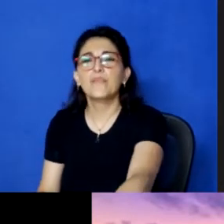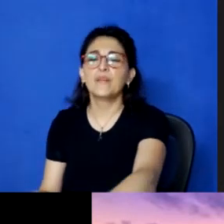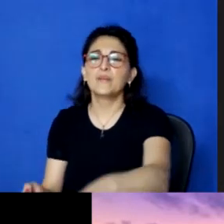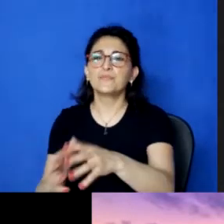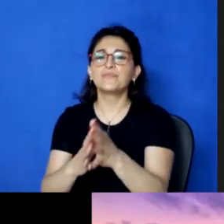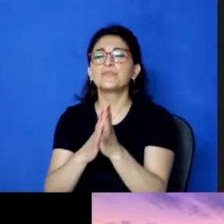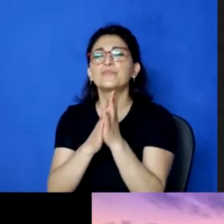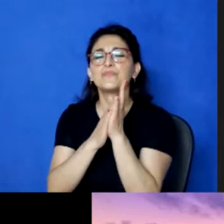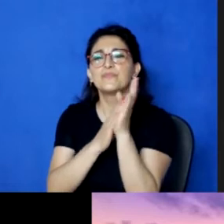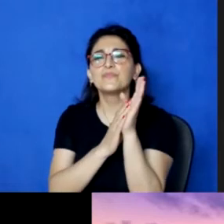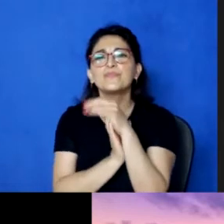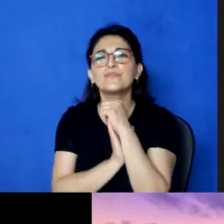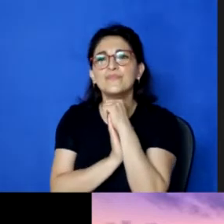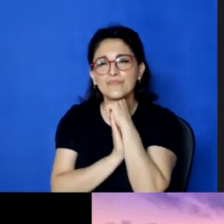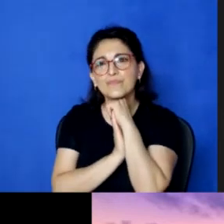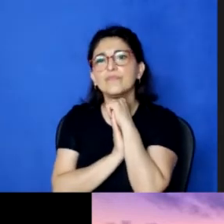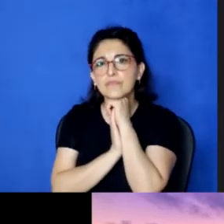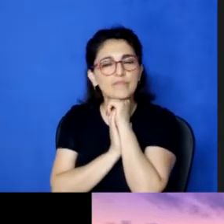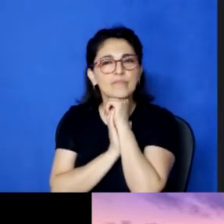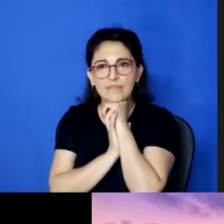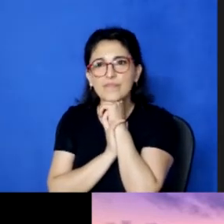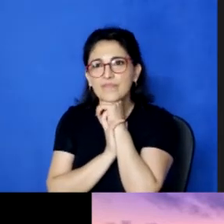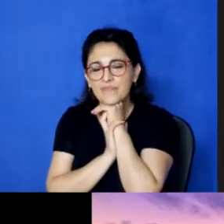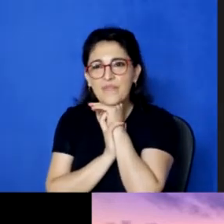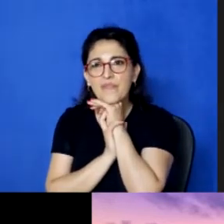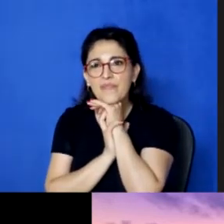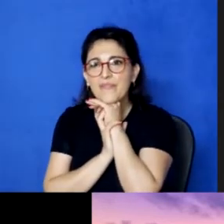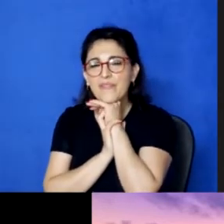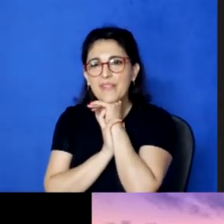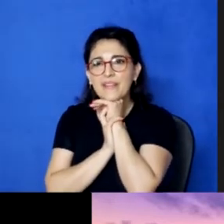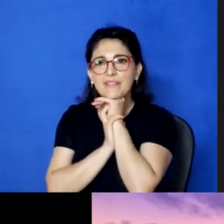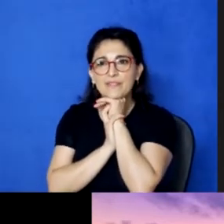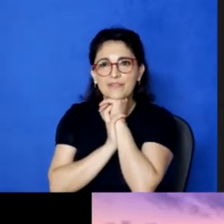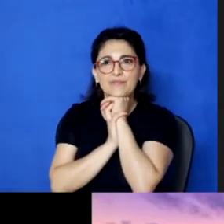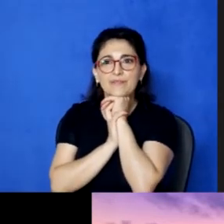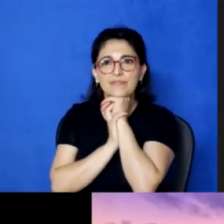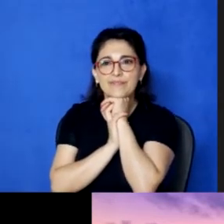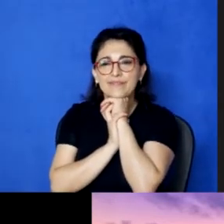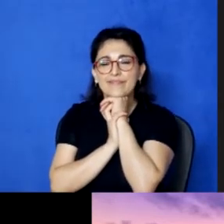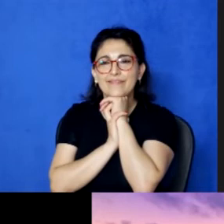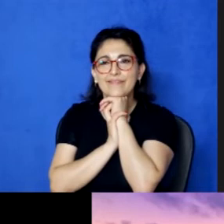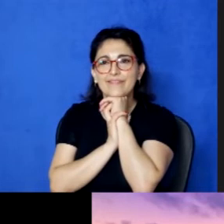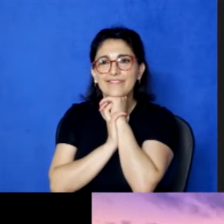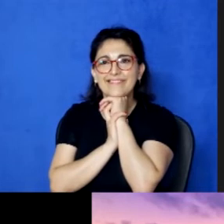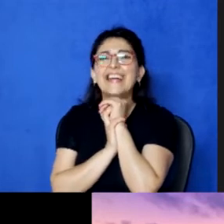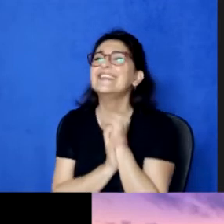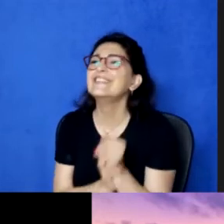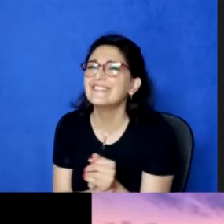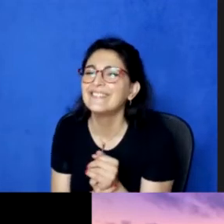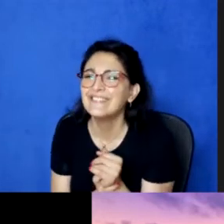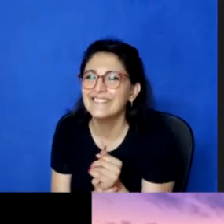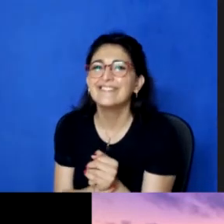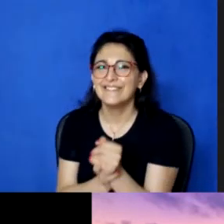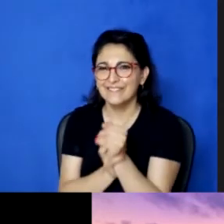hacen por la necesidad de sacar esta cosa, porque la panadería está cerrada, el pastichero no